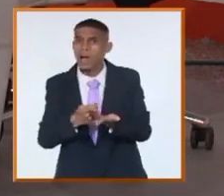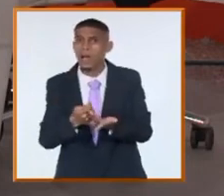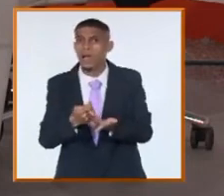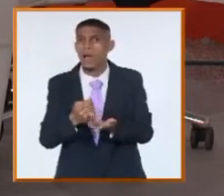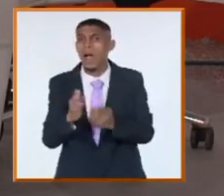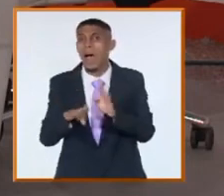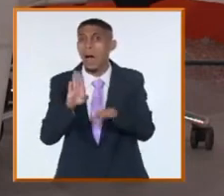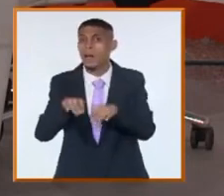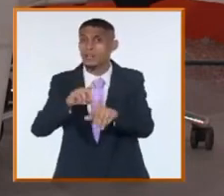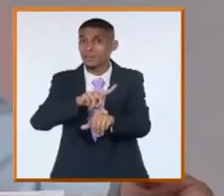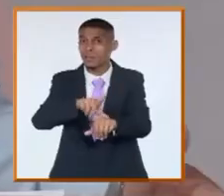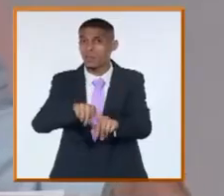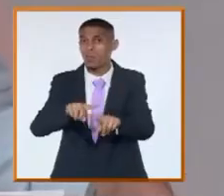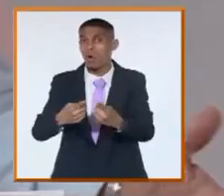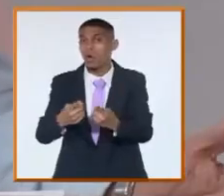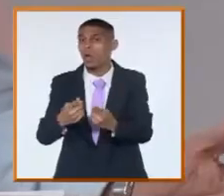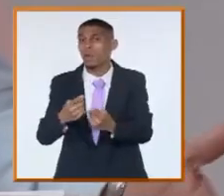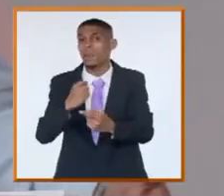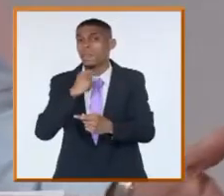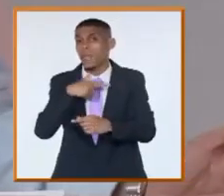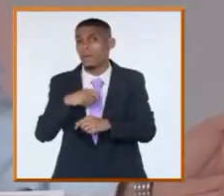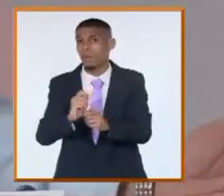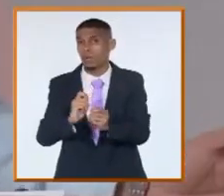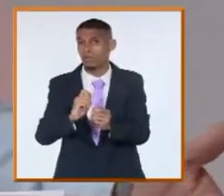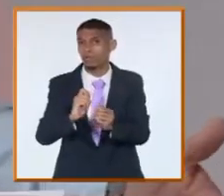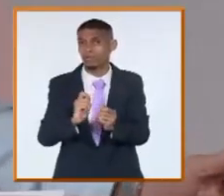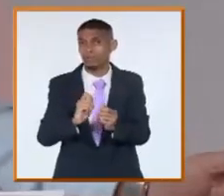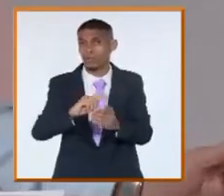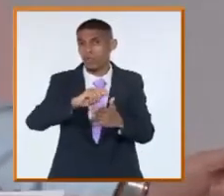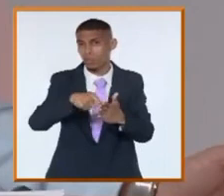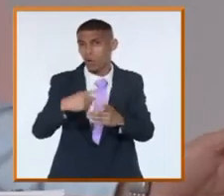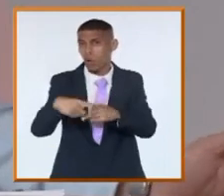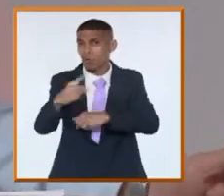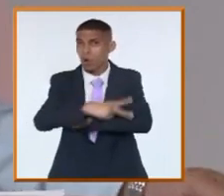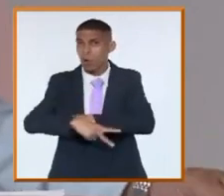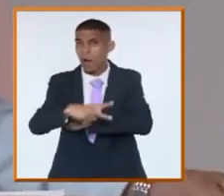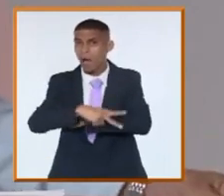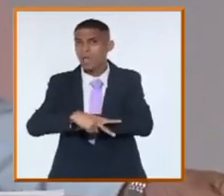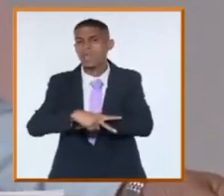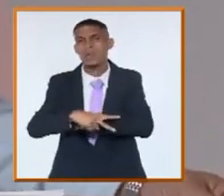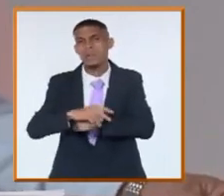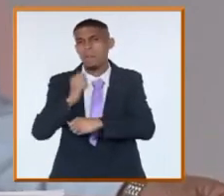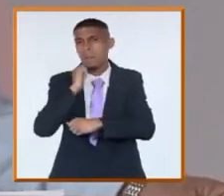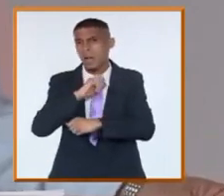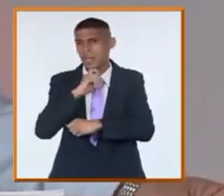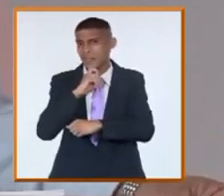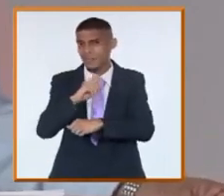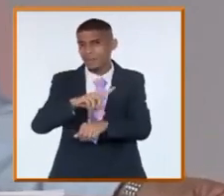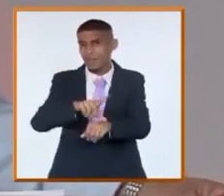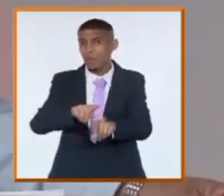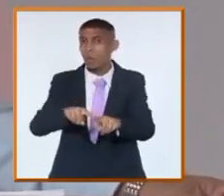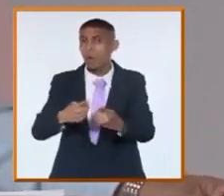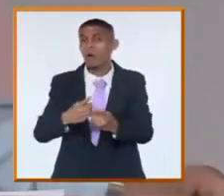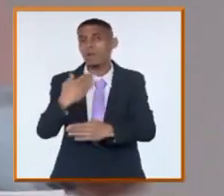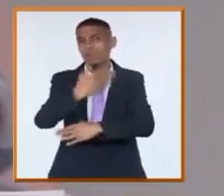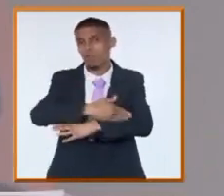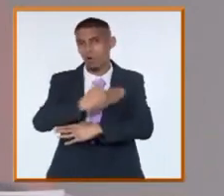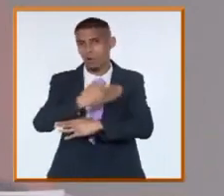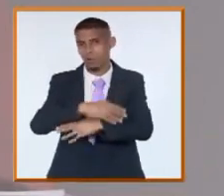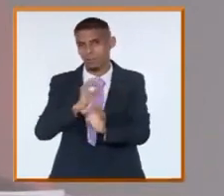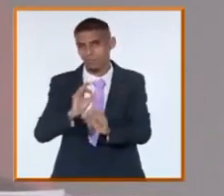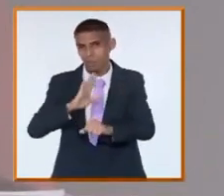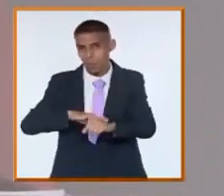porque nos bloquean por todos lados y al final eso lo estamos sintiendo muy fuerte y es un